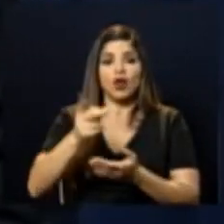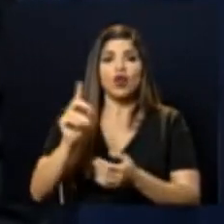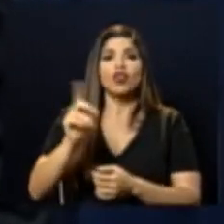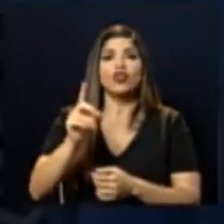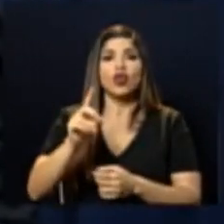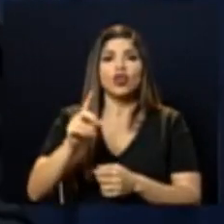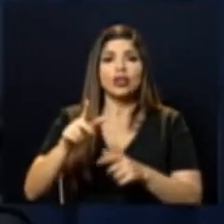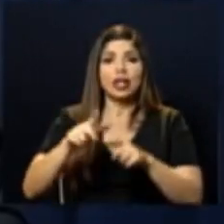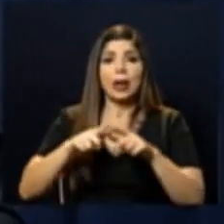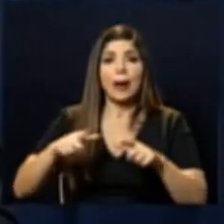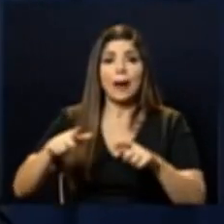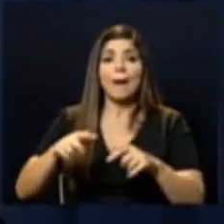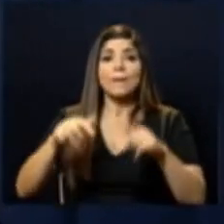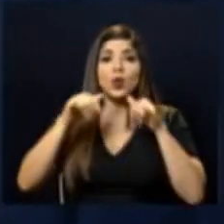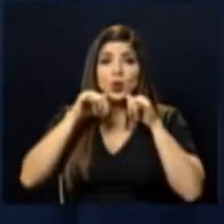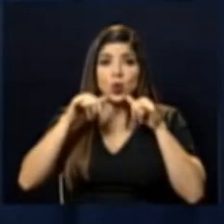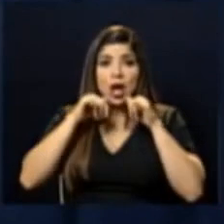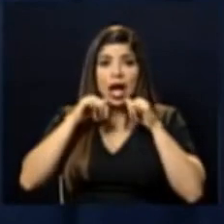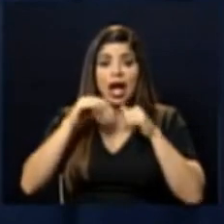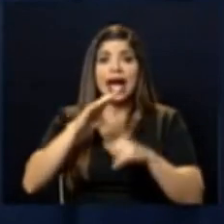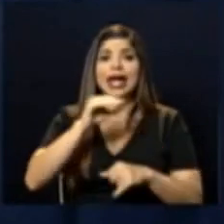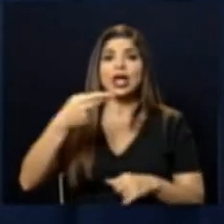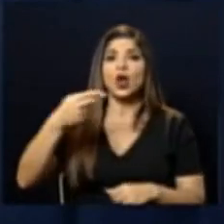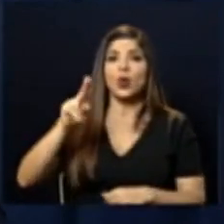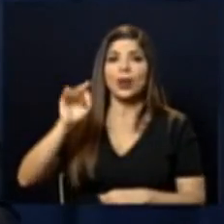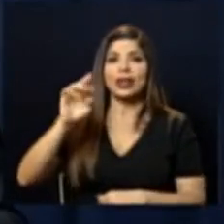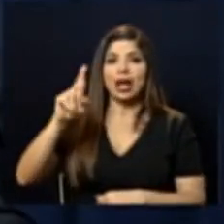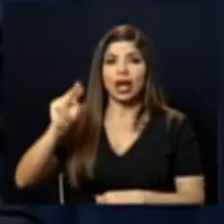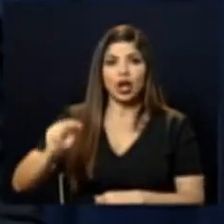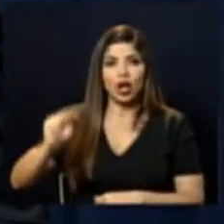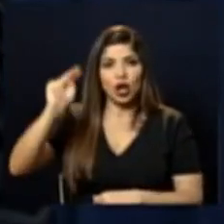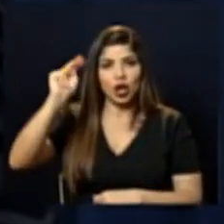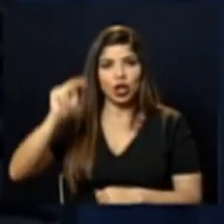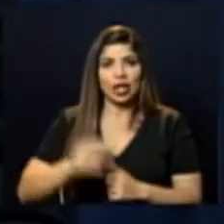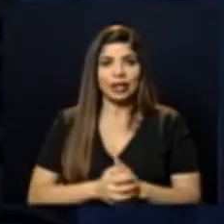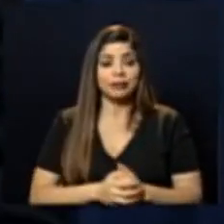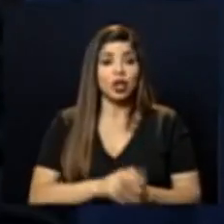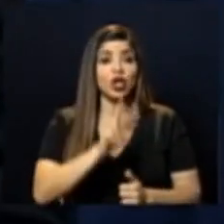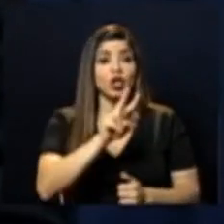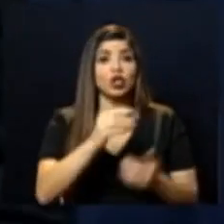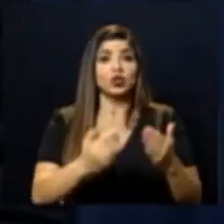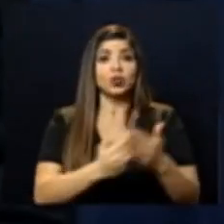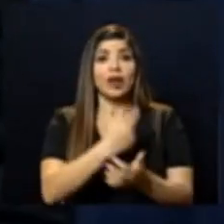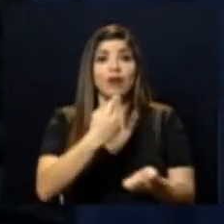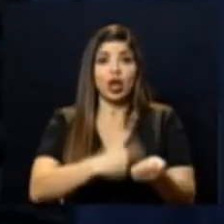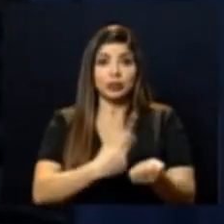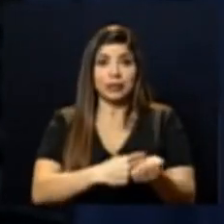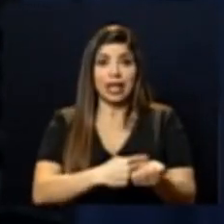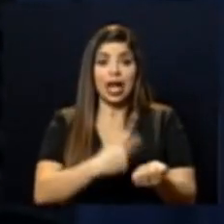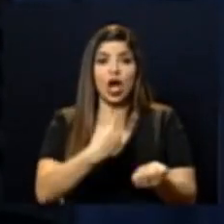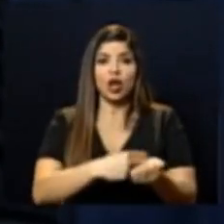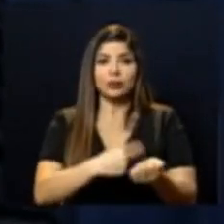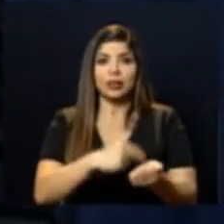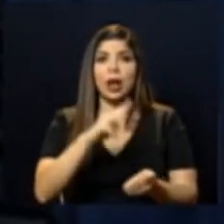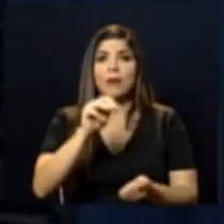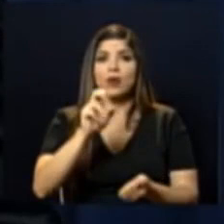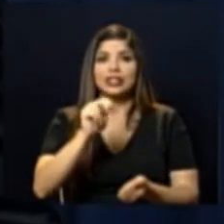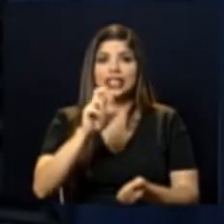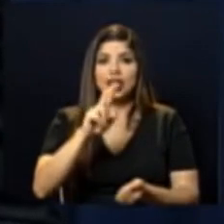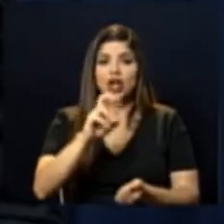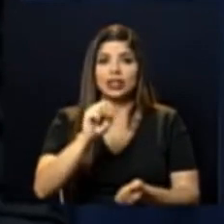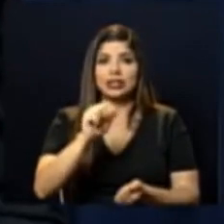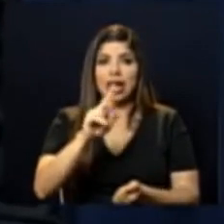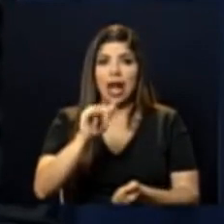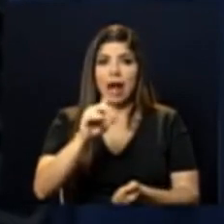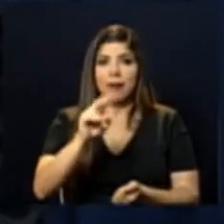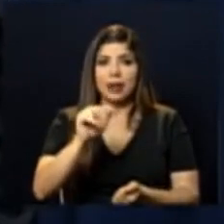las regiones Brunca y Huetar Norte, y dos nuevos hospitales, el Hospital Monseñor Sanabria en Punta